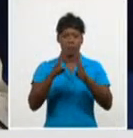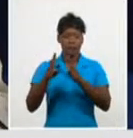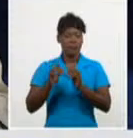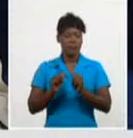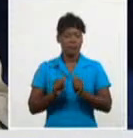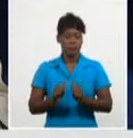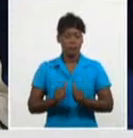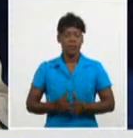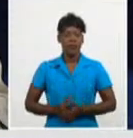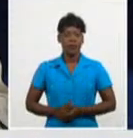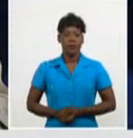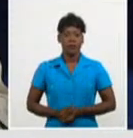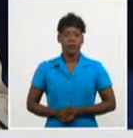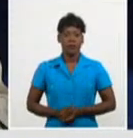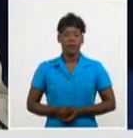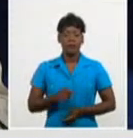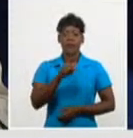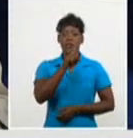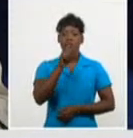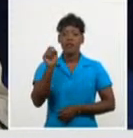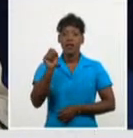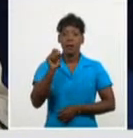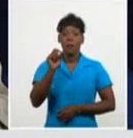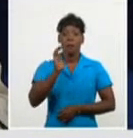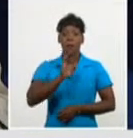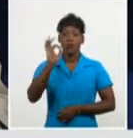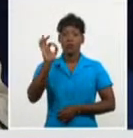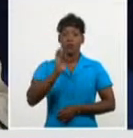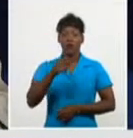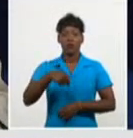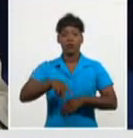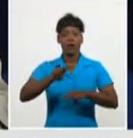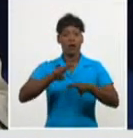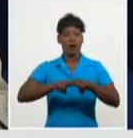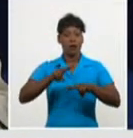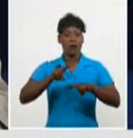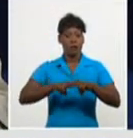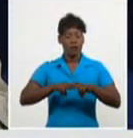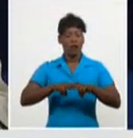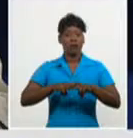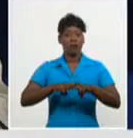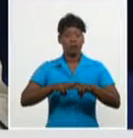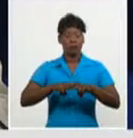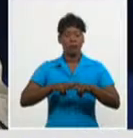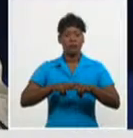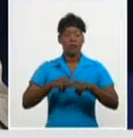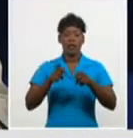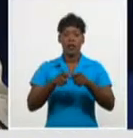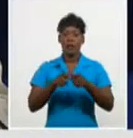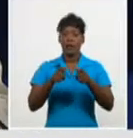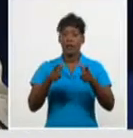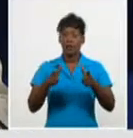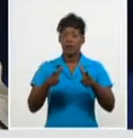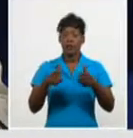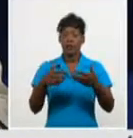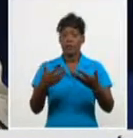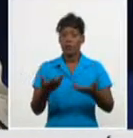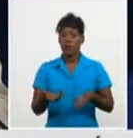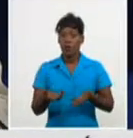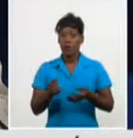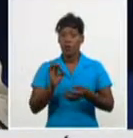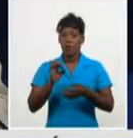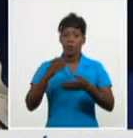El 100% de los casos pertenecen a la provincia de La Habana. La mayor parte pertenecen a una